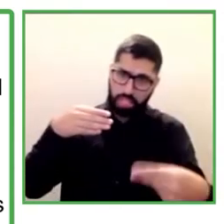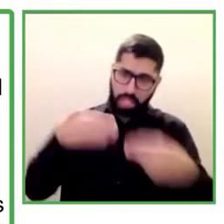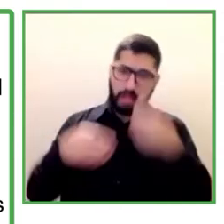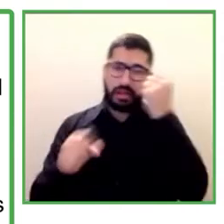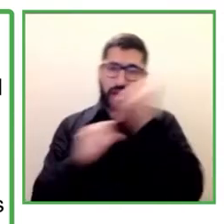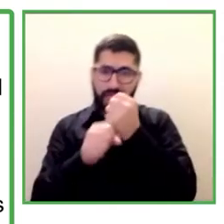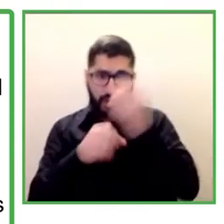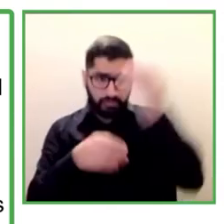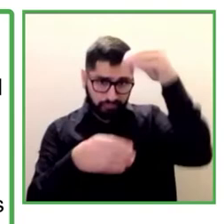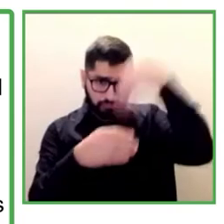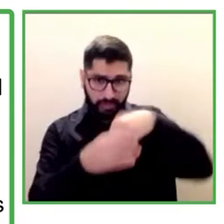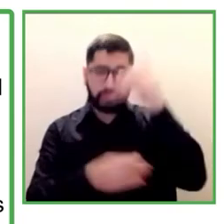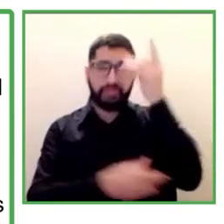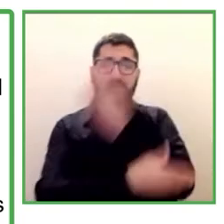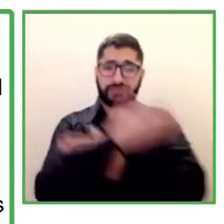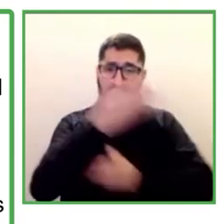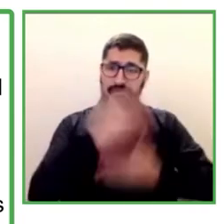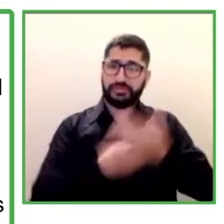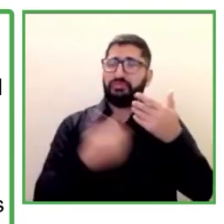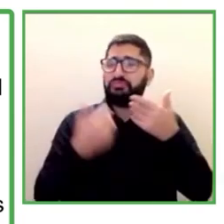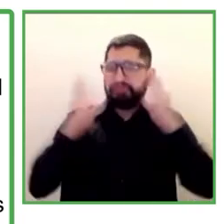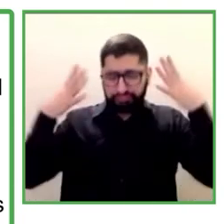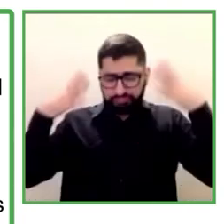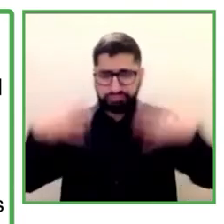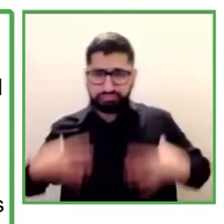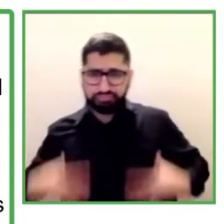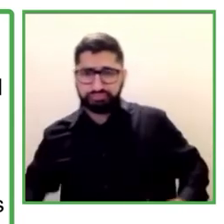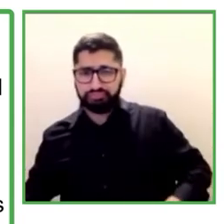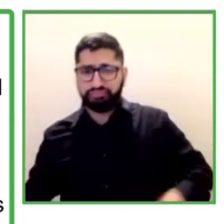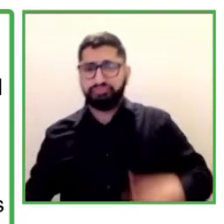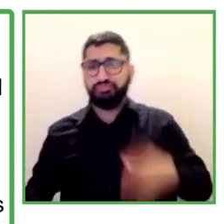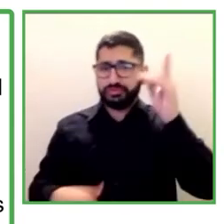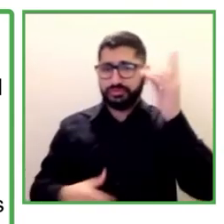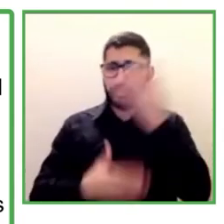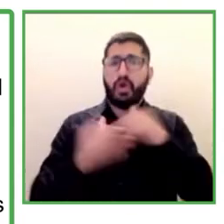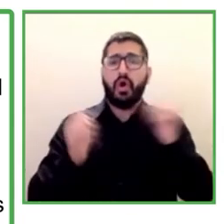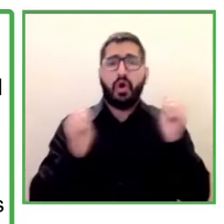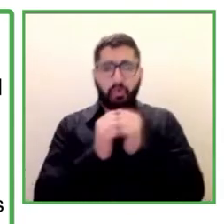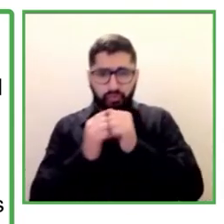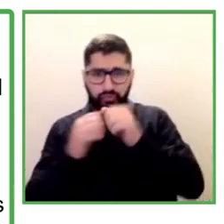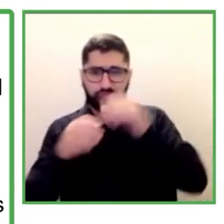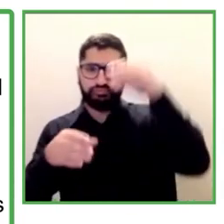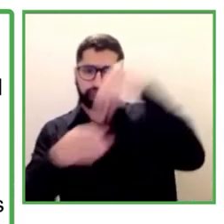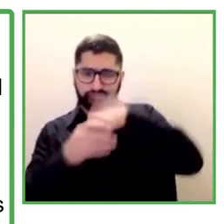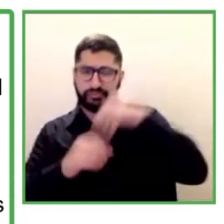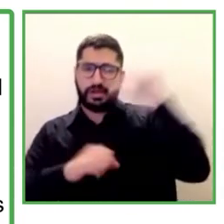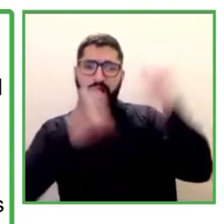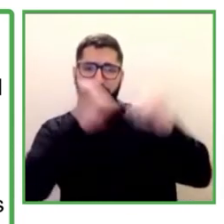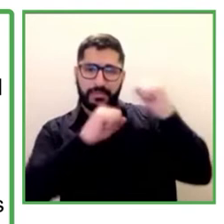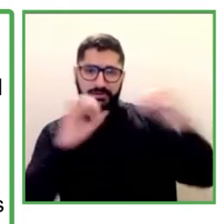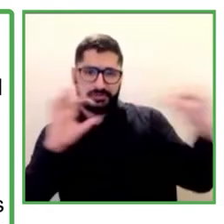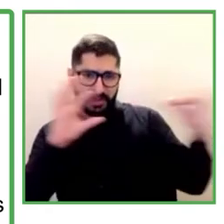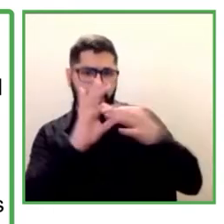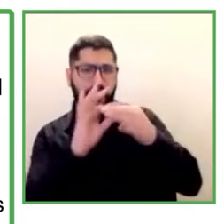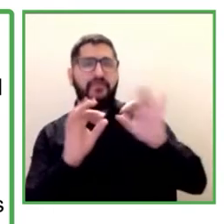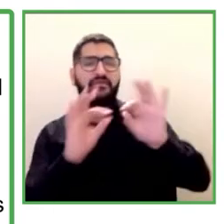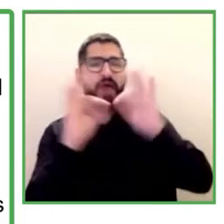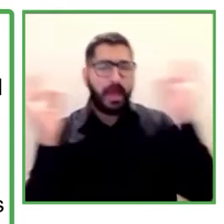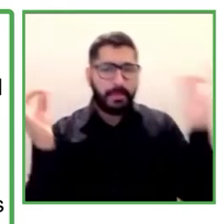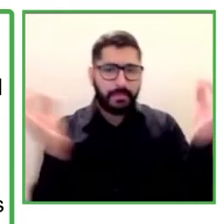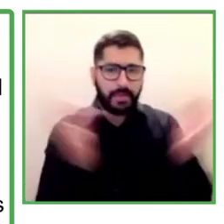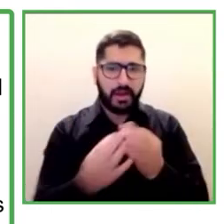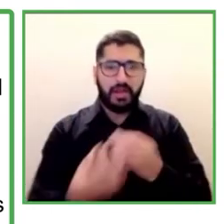en conjunto con la empresa y la familia del trabajador sea satisfactorio. En este sentido, entendemos que asegurar un proceso